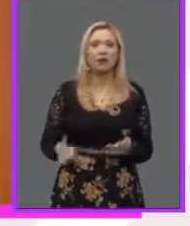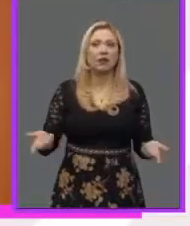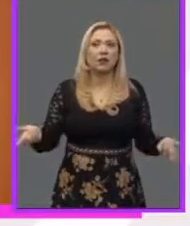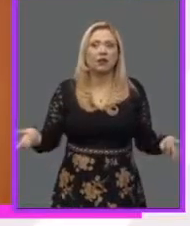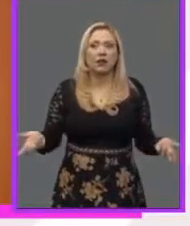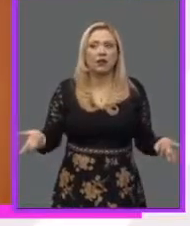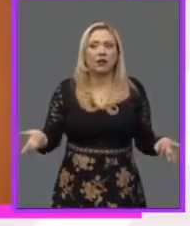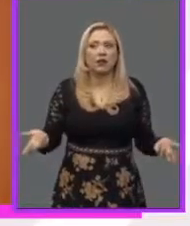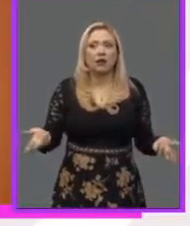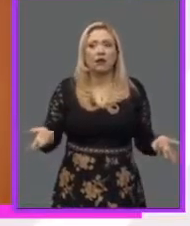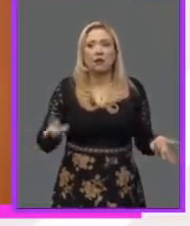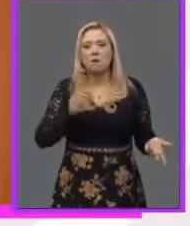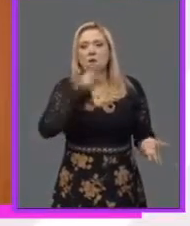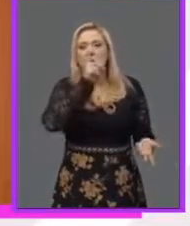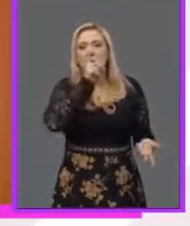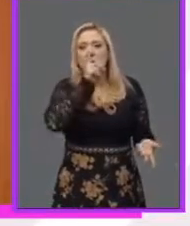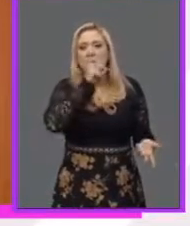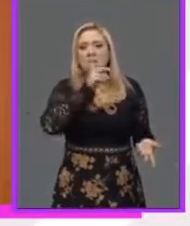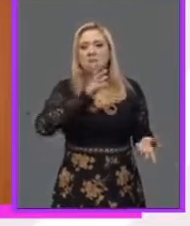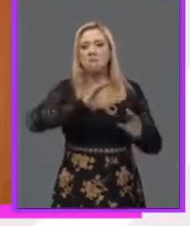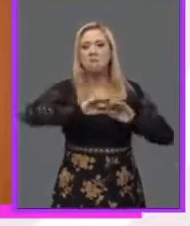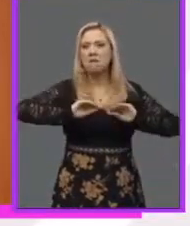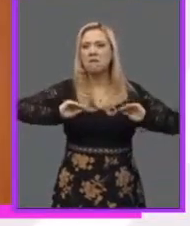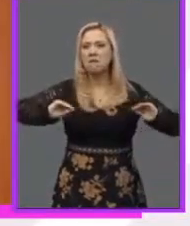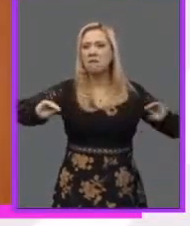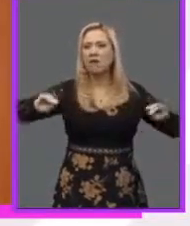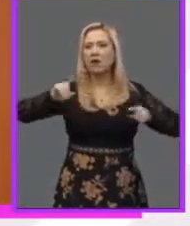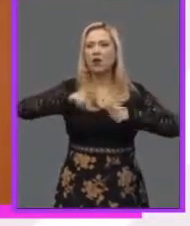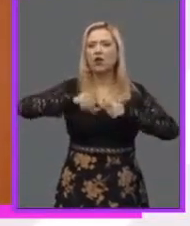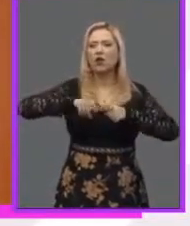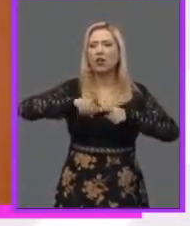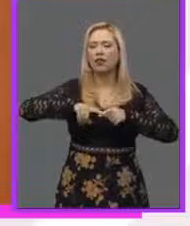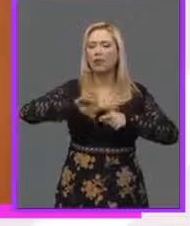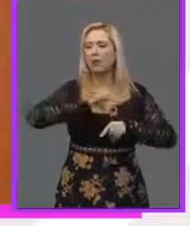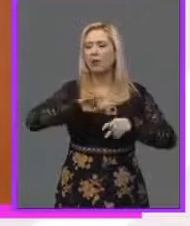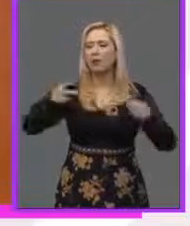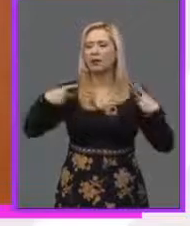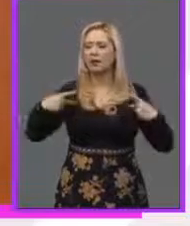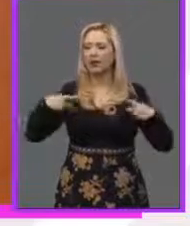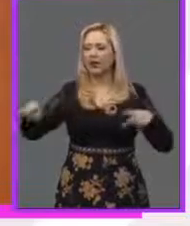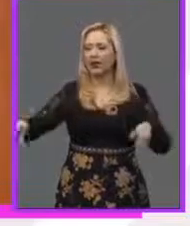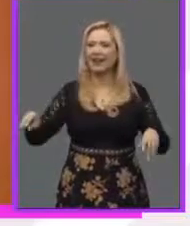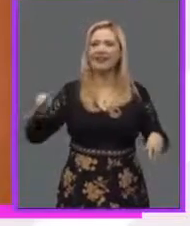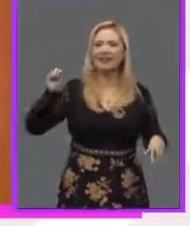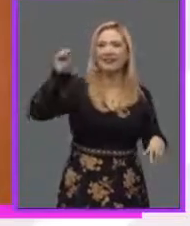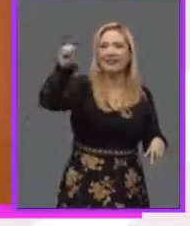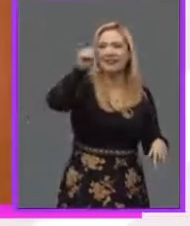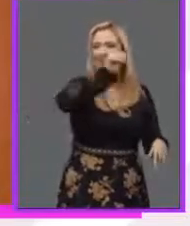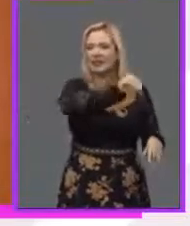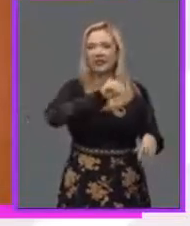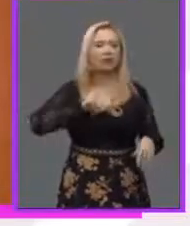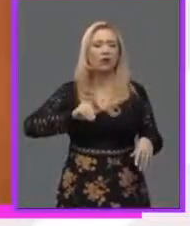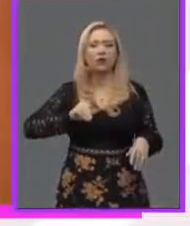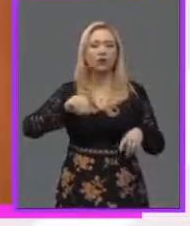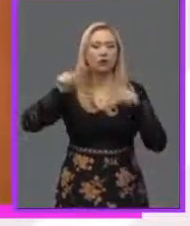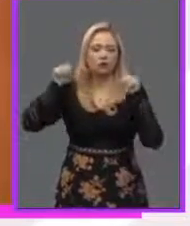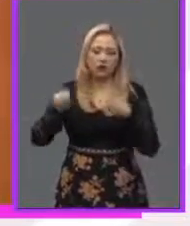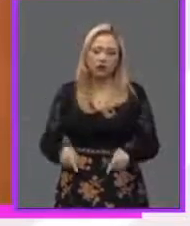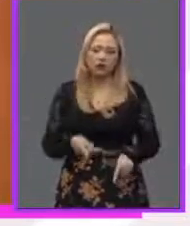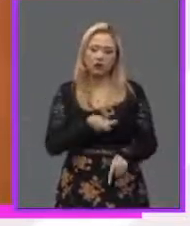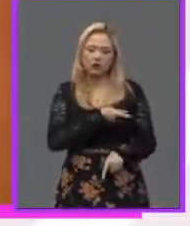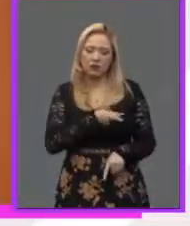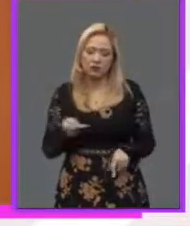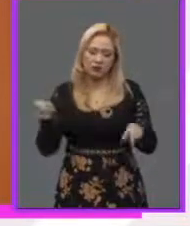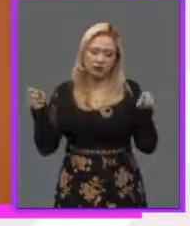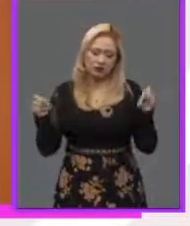con esta ausencia de movilidad social, en donde los trabajos más precarios están relacionados con, pues obviamente,